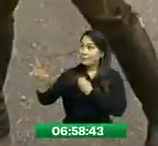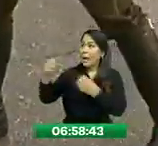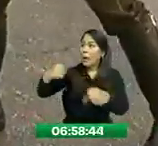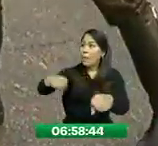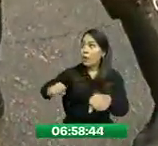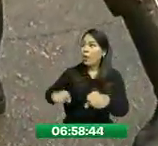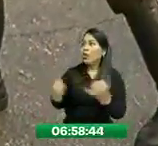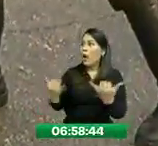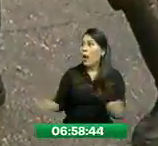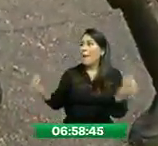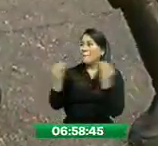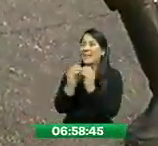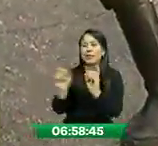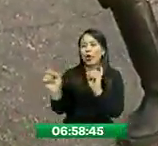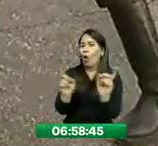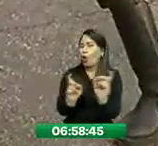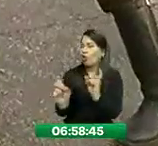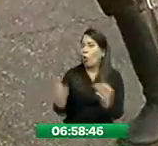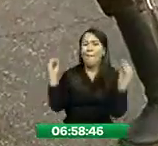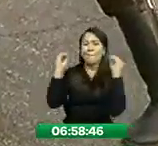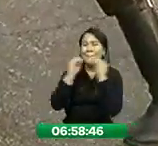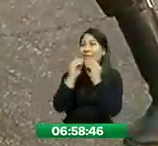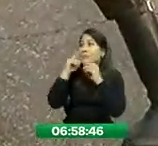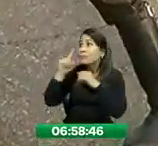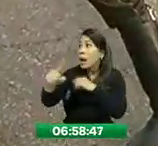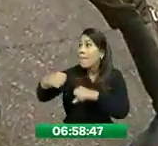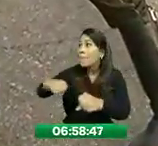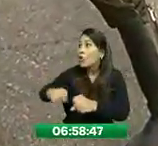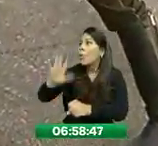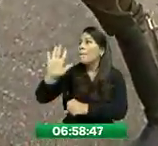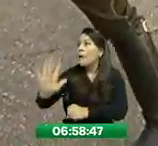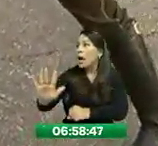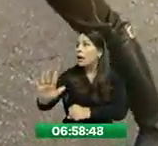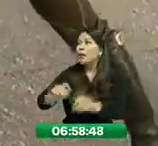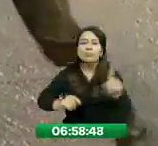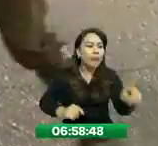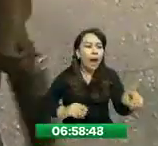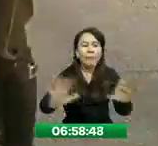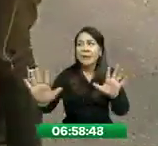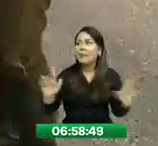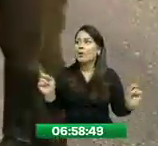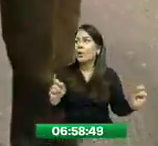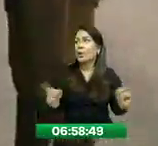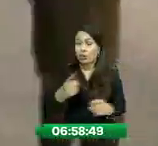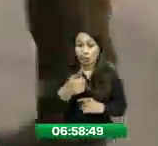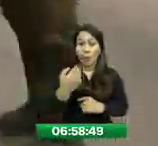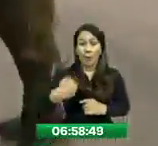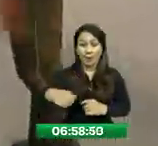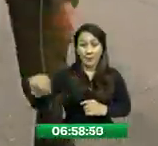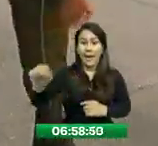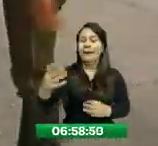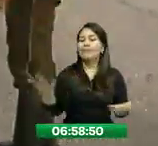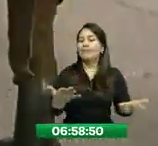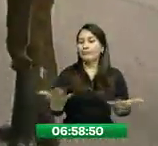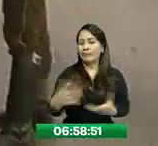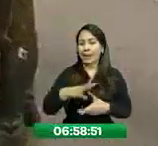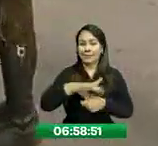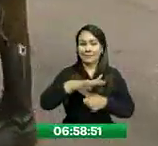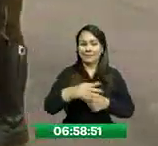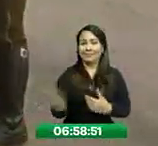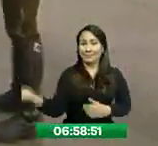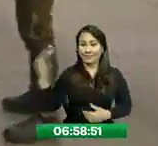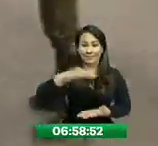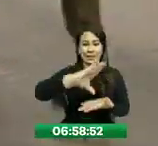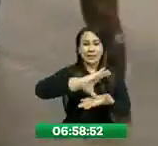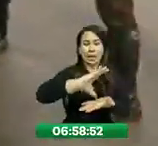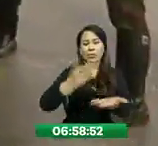vehículos más controlados también en este operativo de control. Ya escuchamos, queridos televidentes, si vamos a salir a festejar al puerto